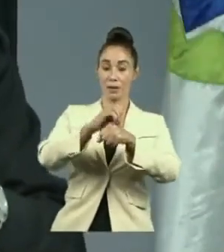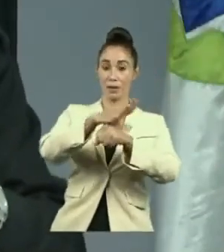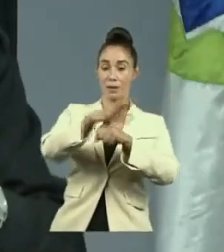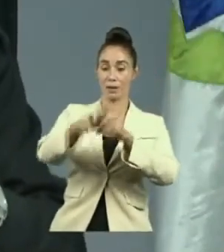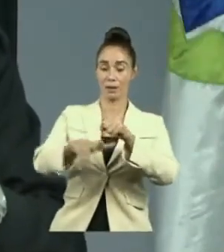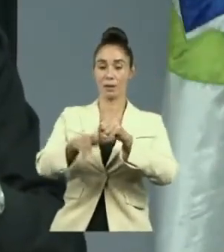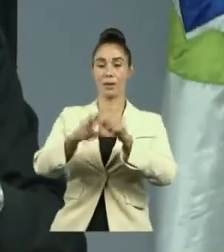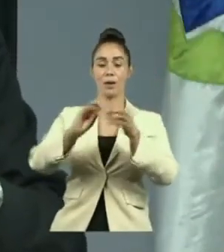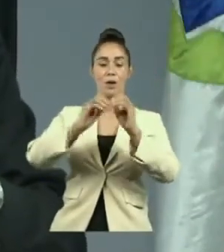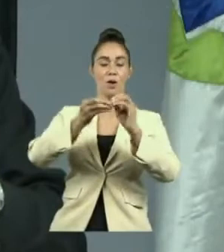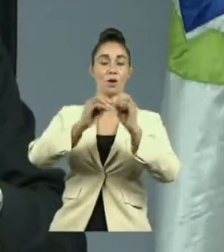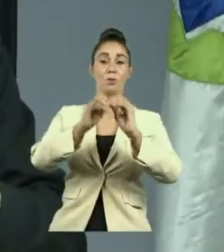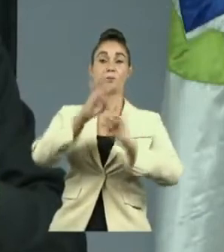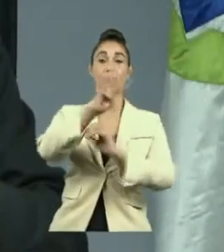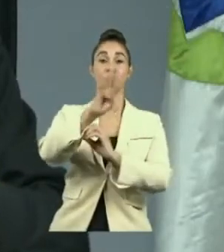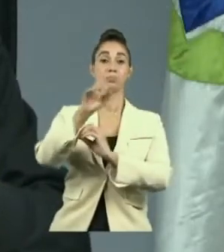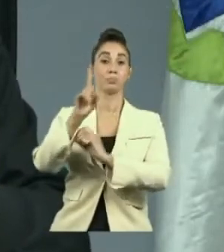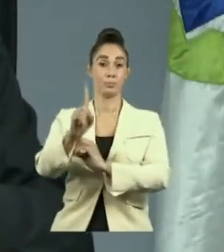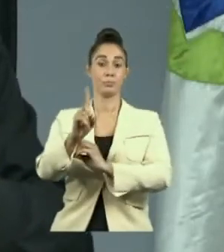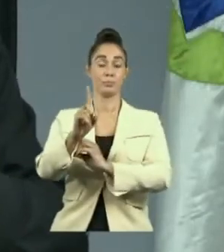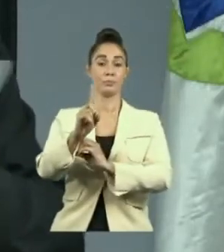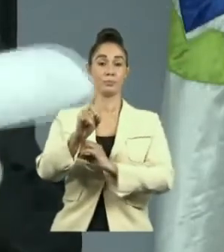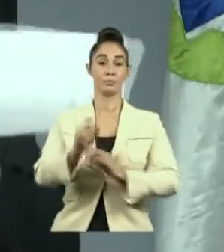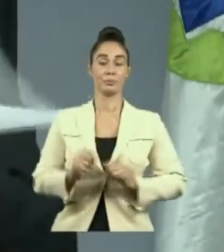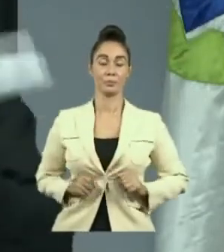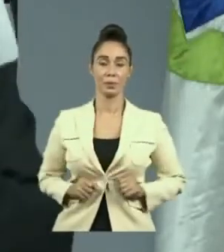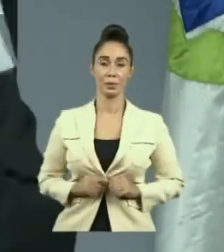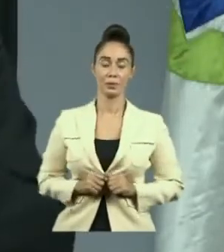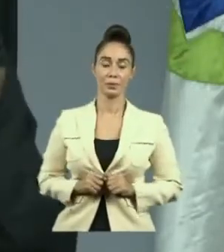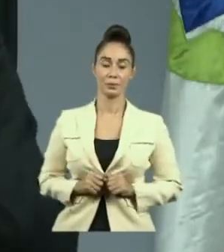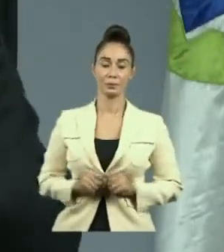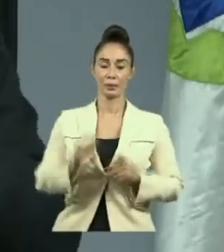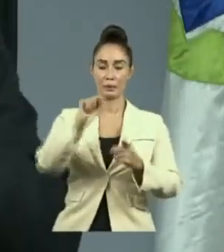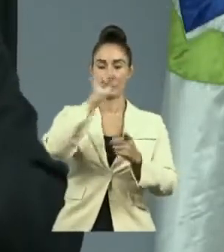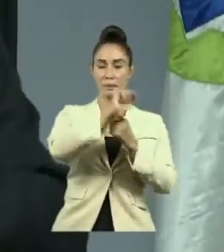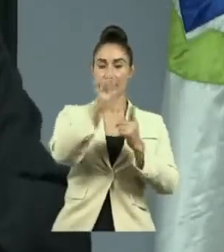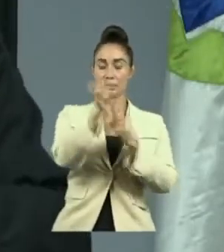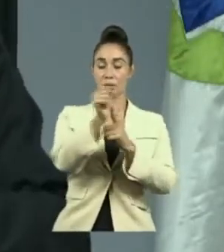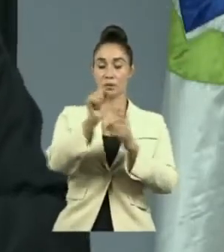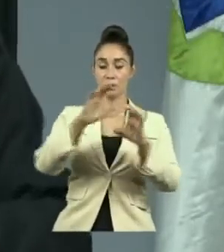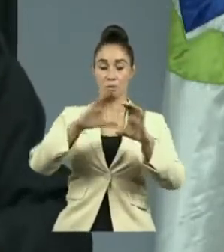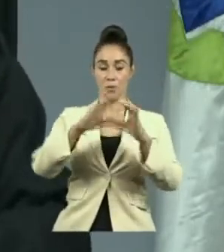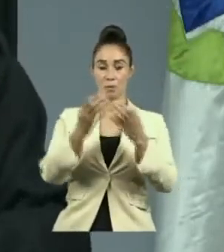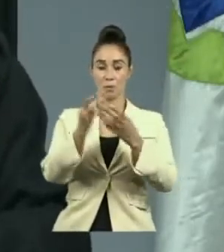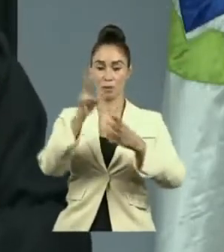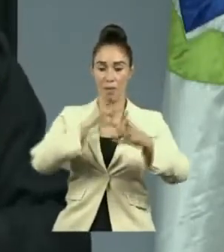número 41 la situación global